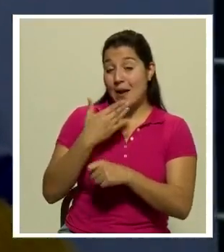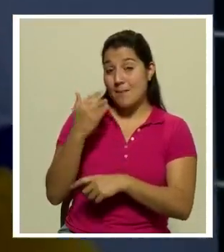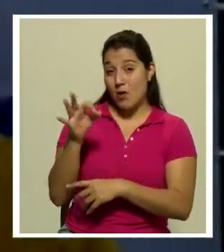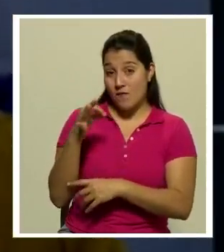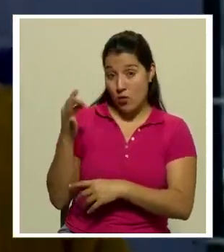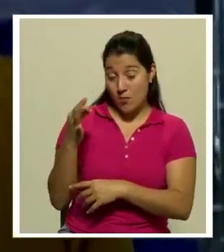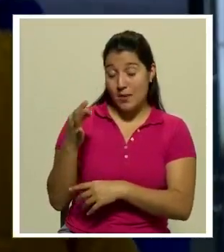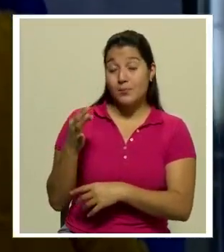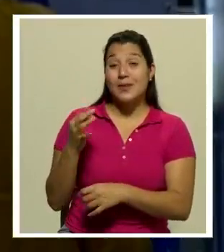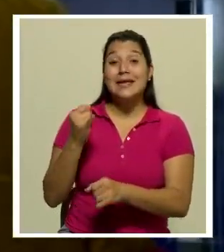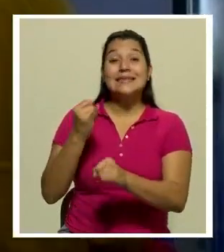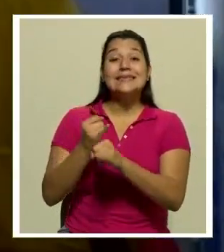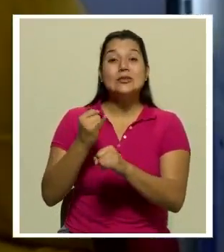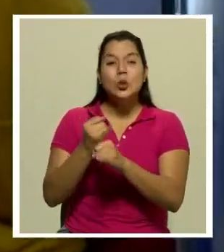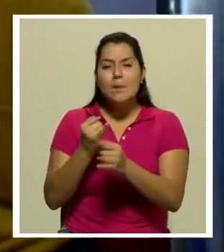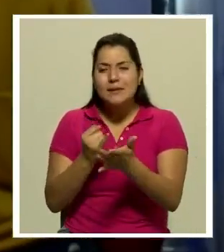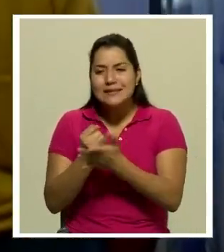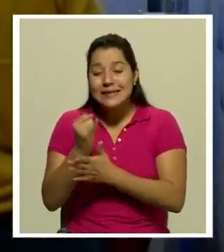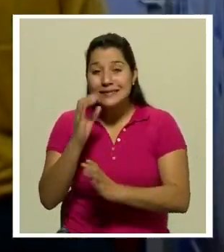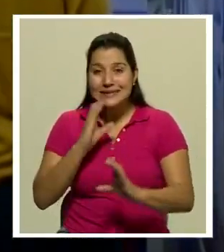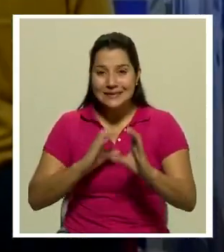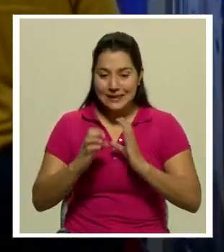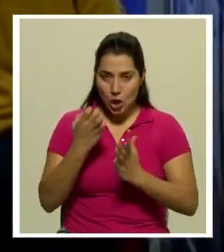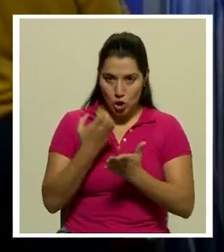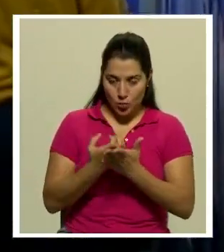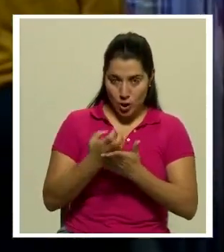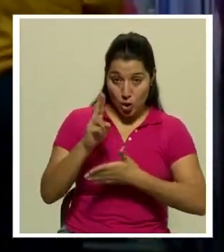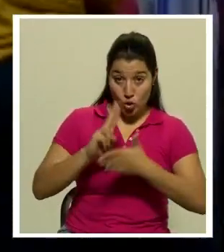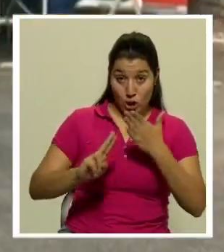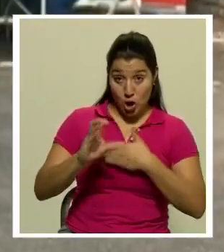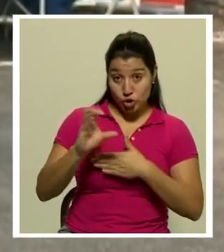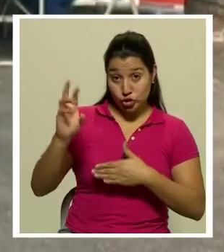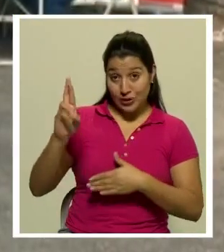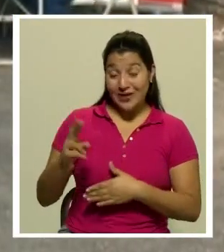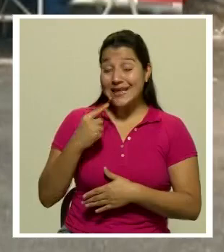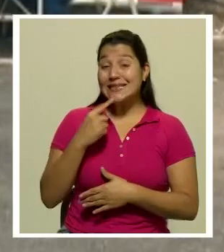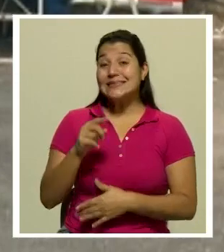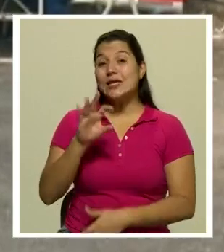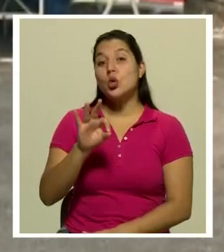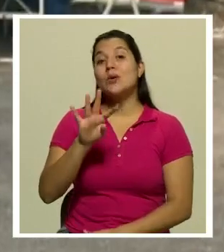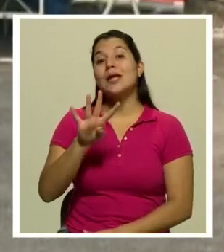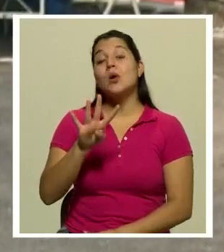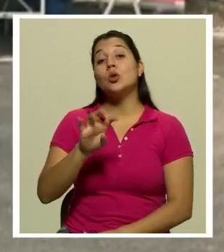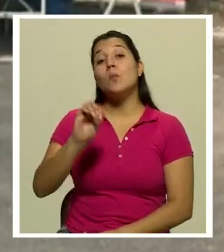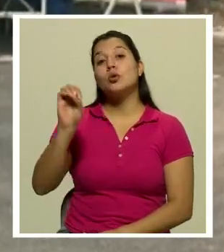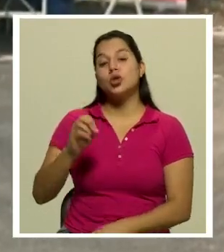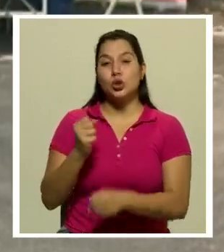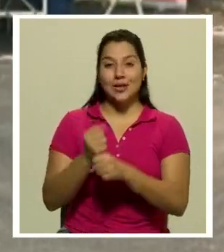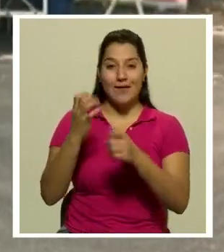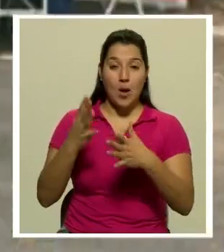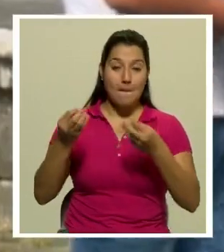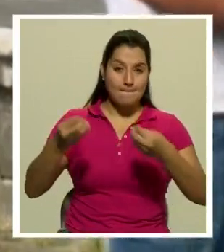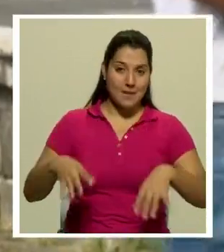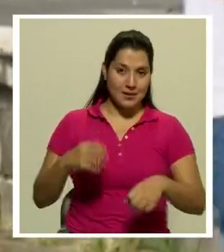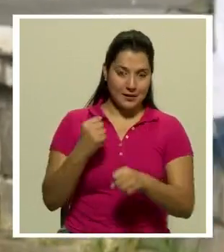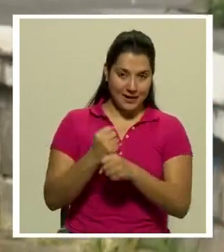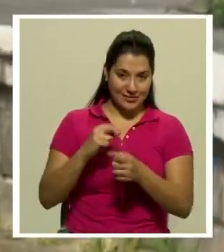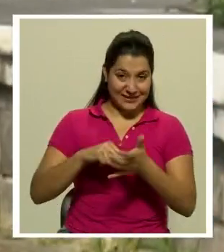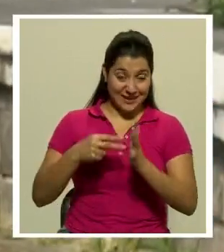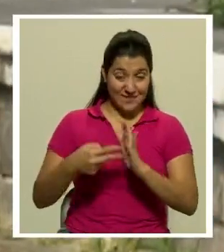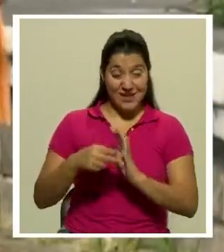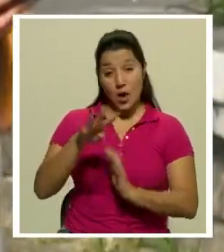en Ciencias Económicas de la Universidad de Costa Rica prevé que un 24% de los trabajadores perderían su empleo, es decir, cerca